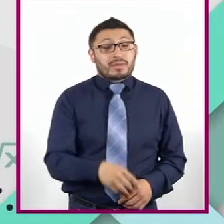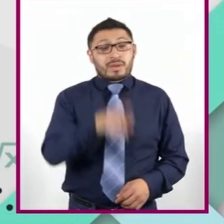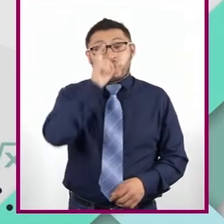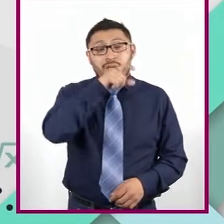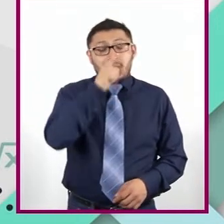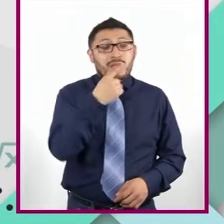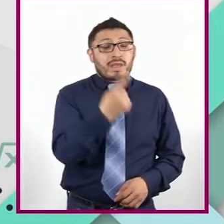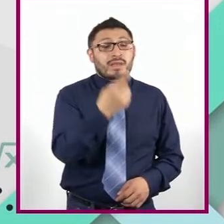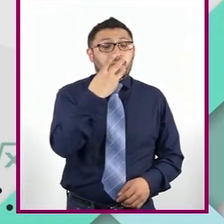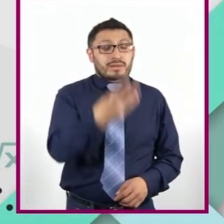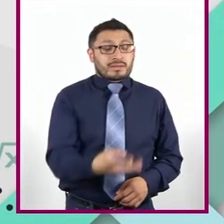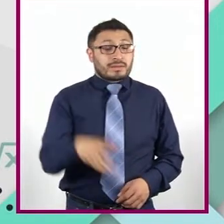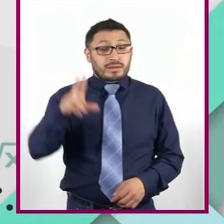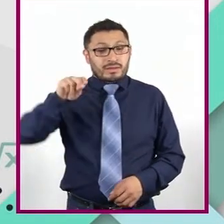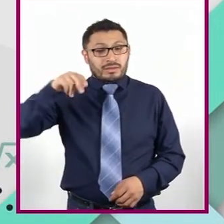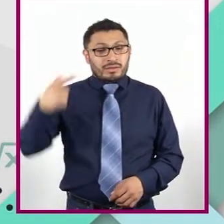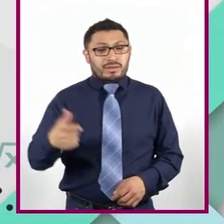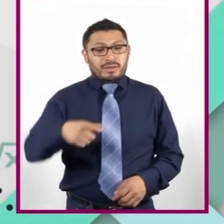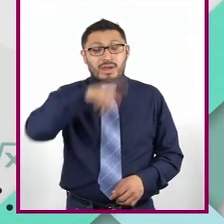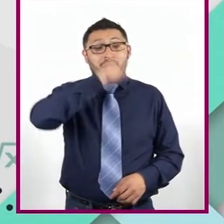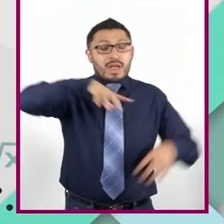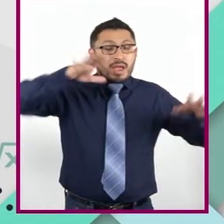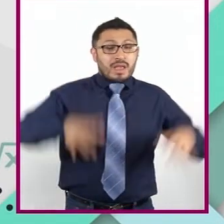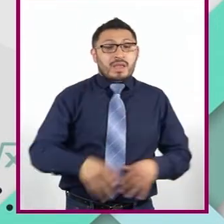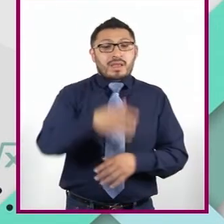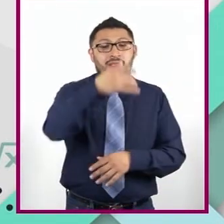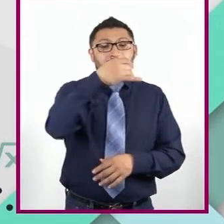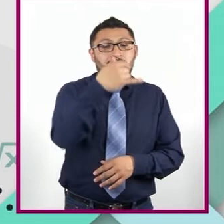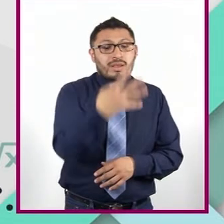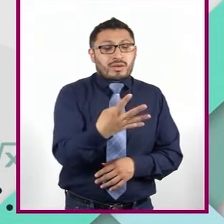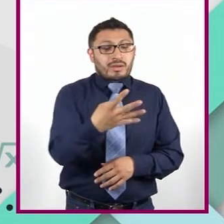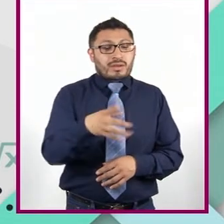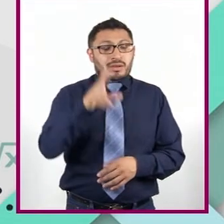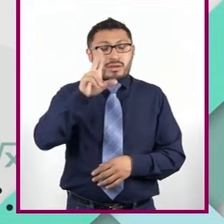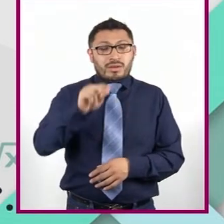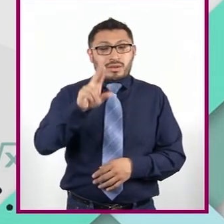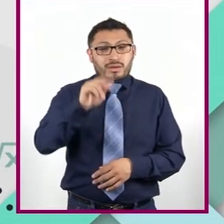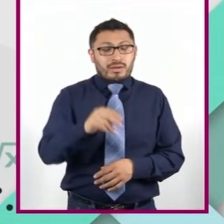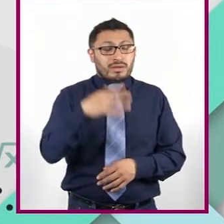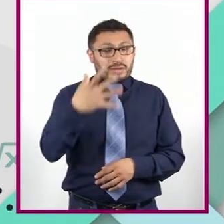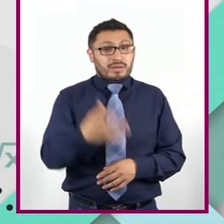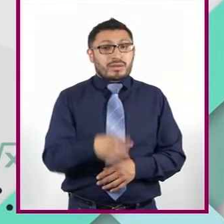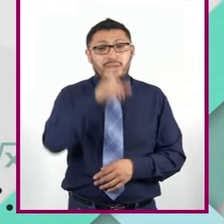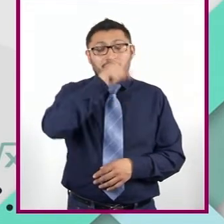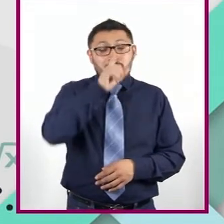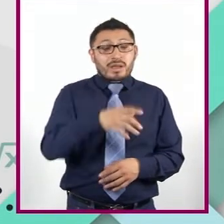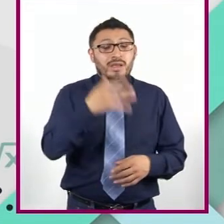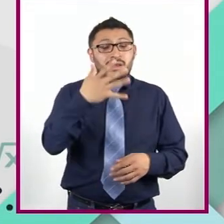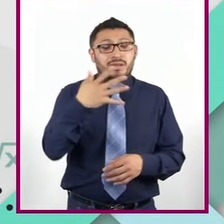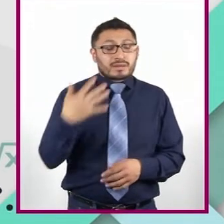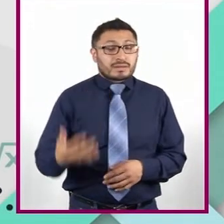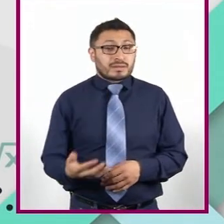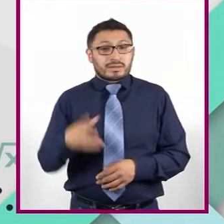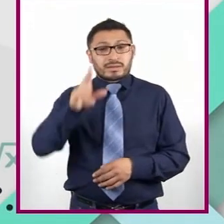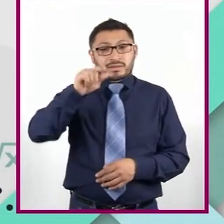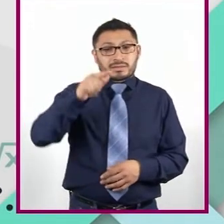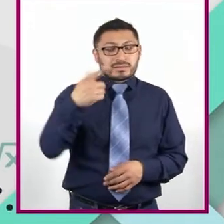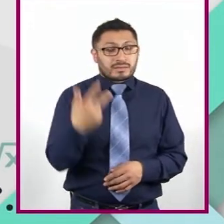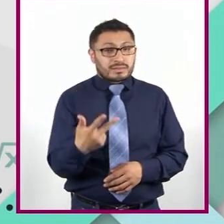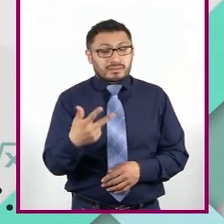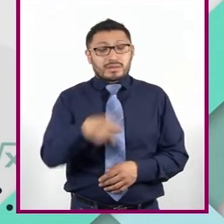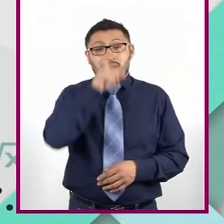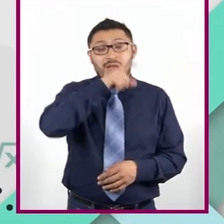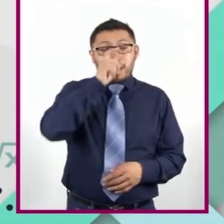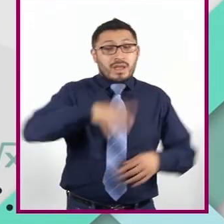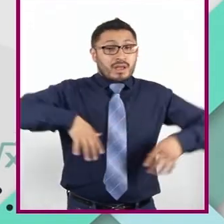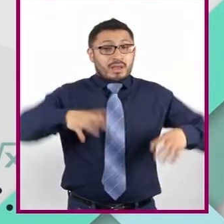3, 87, para águila y 4, 85, para águila y 5, 78 y para